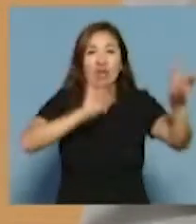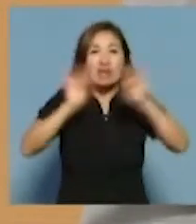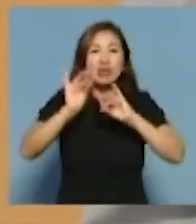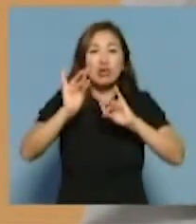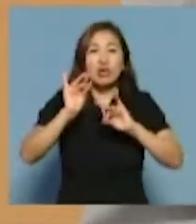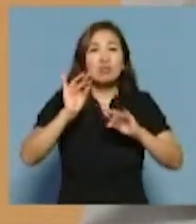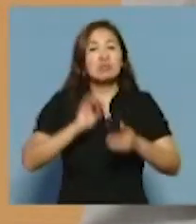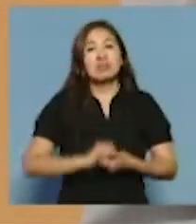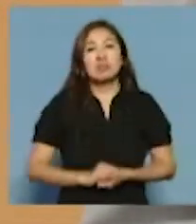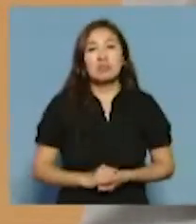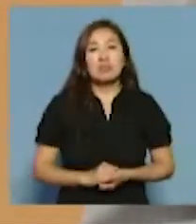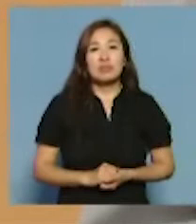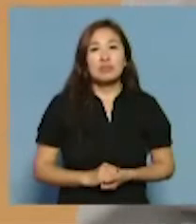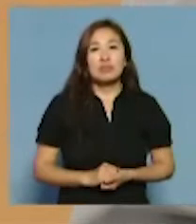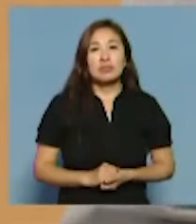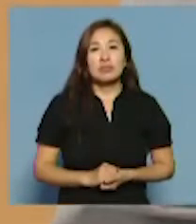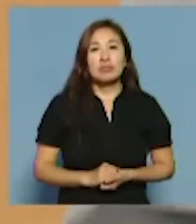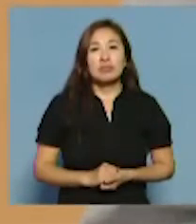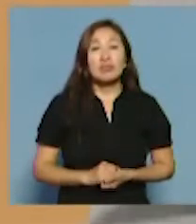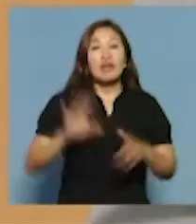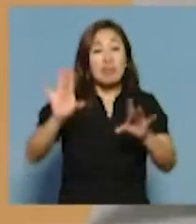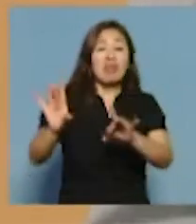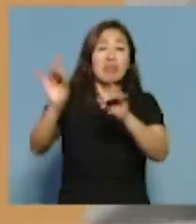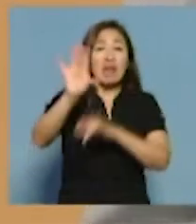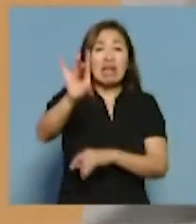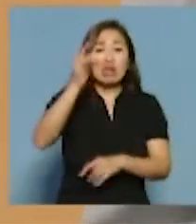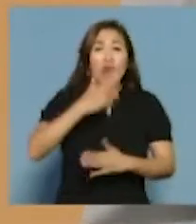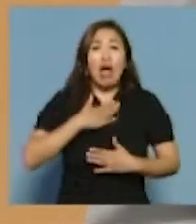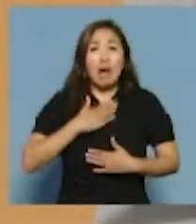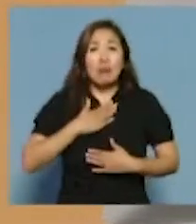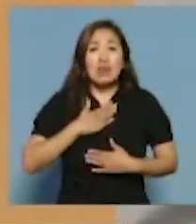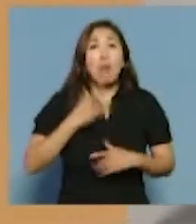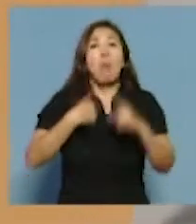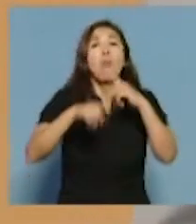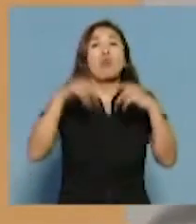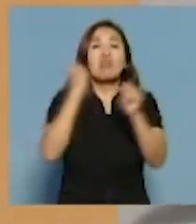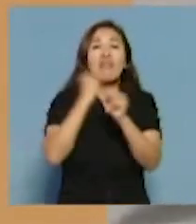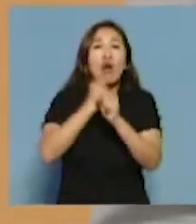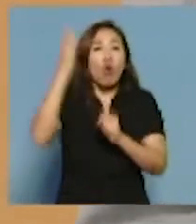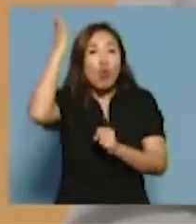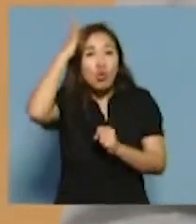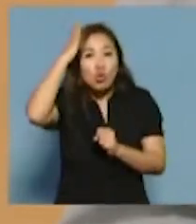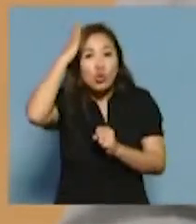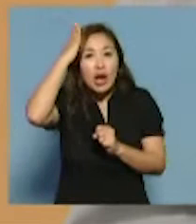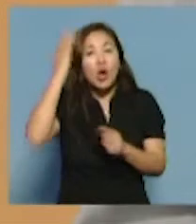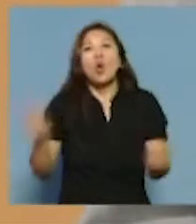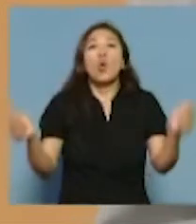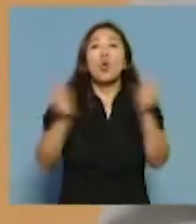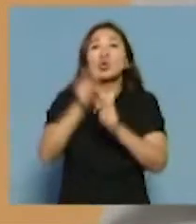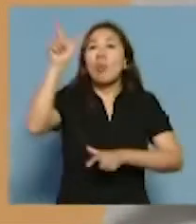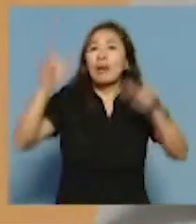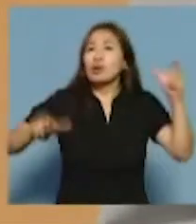premios me honro en labor cultural junto con personalidades